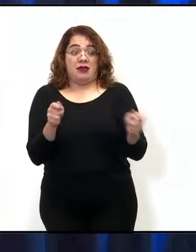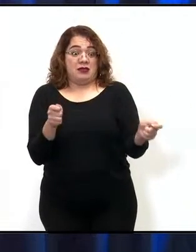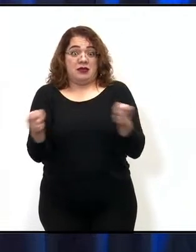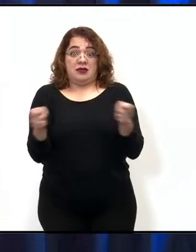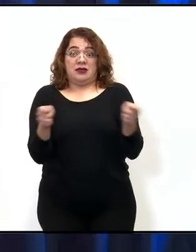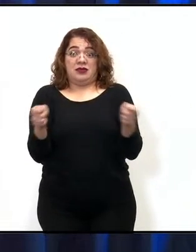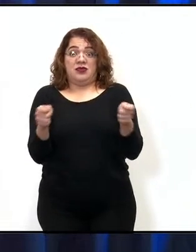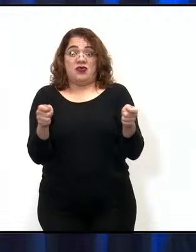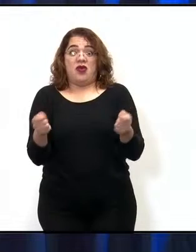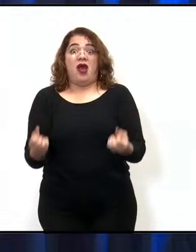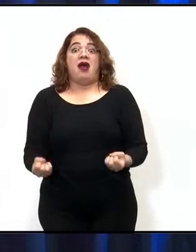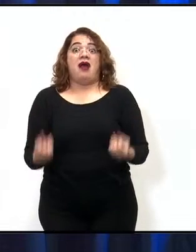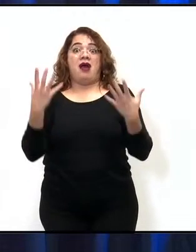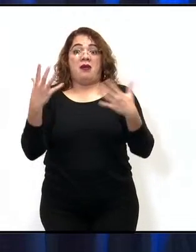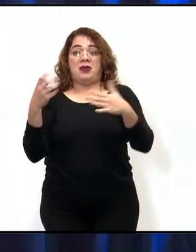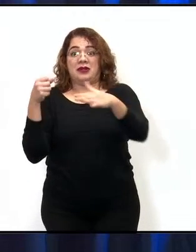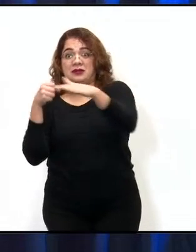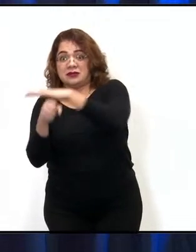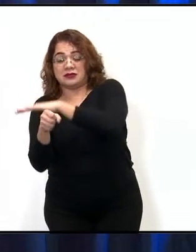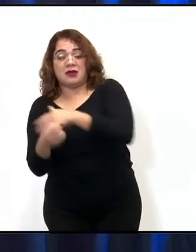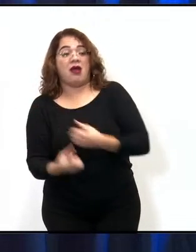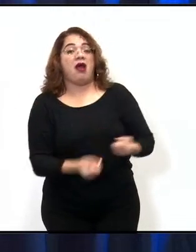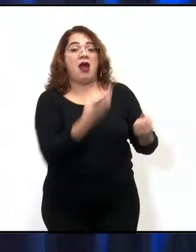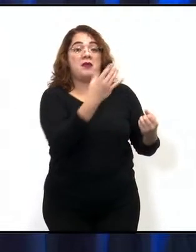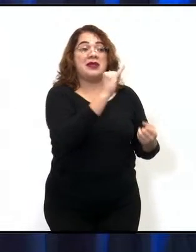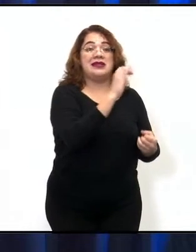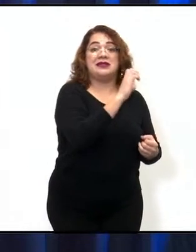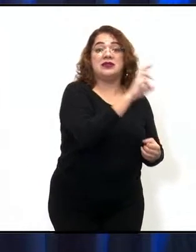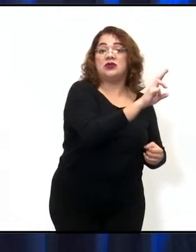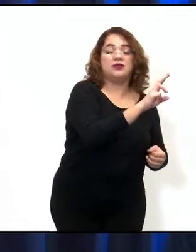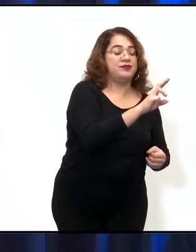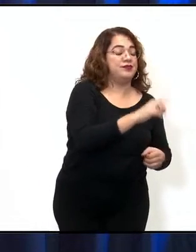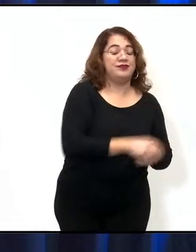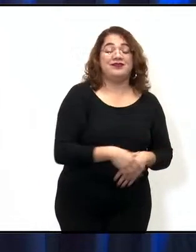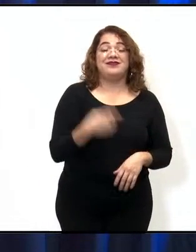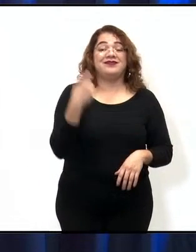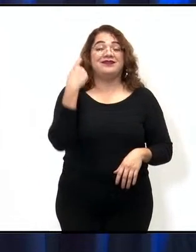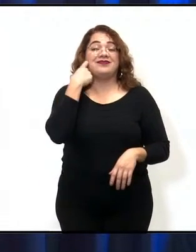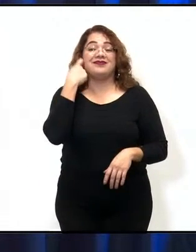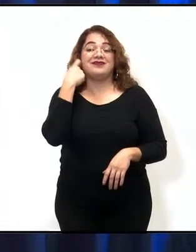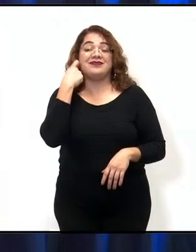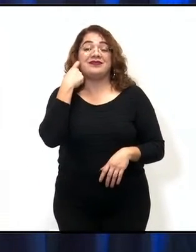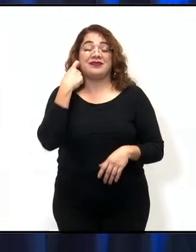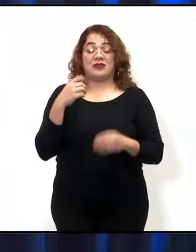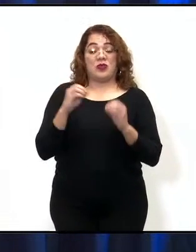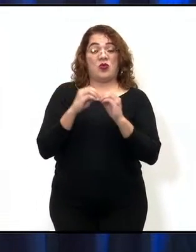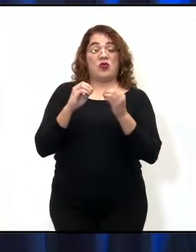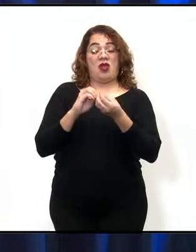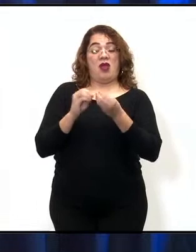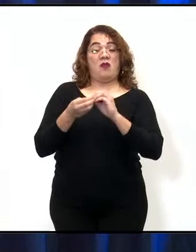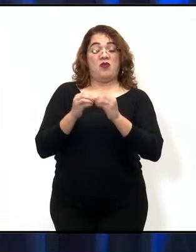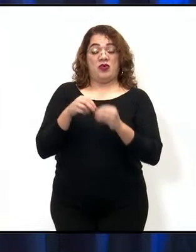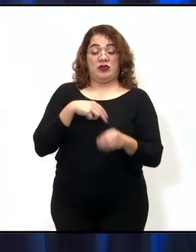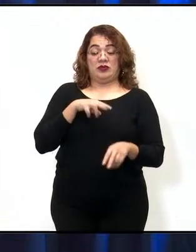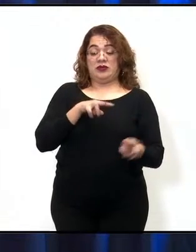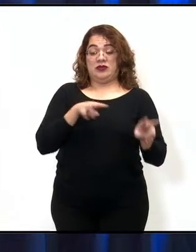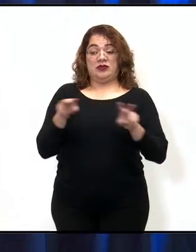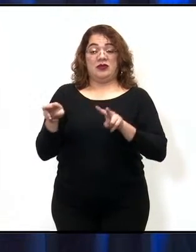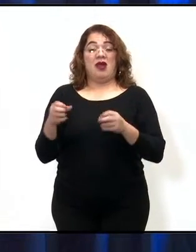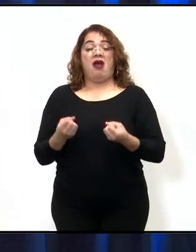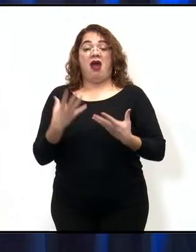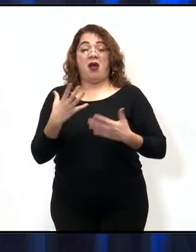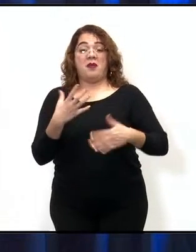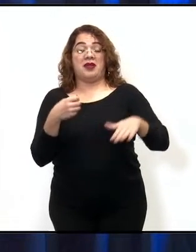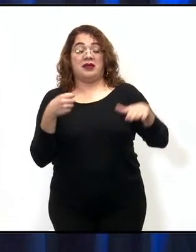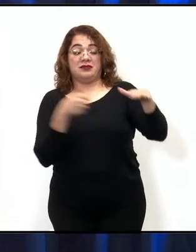Queremos compartir una actualización sobre los datos más recientes disponibles sobre casos y hospitalizaciones aquí